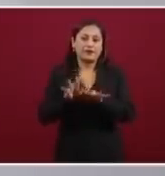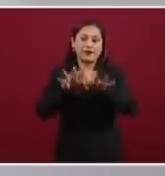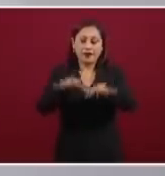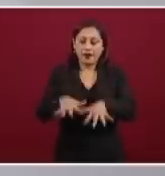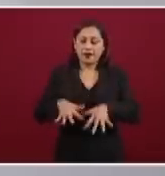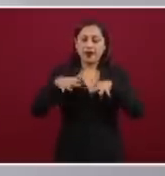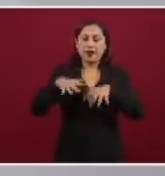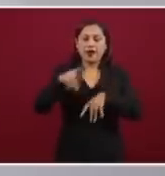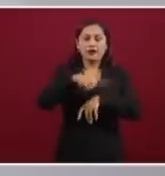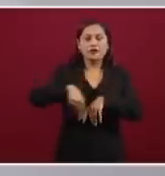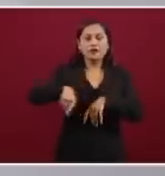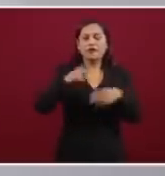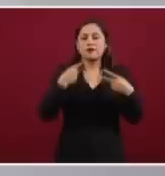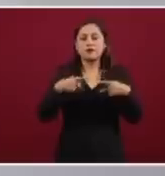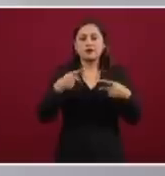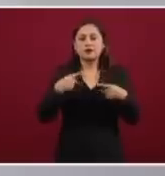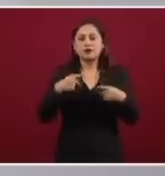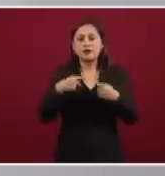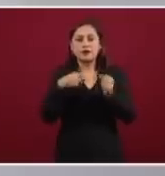se